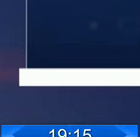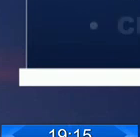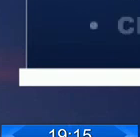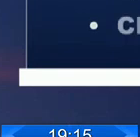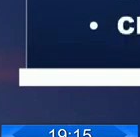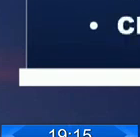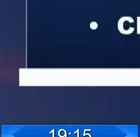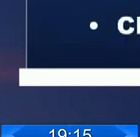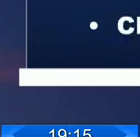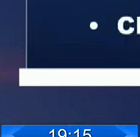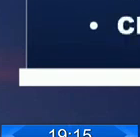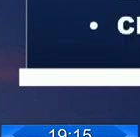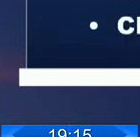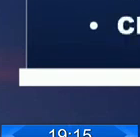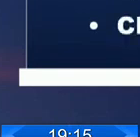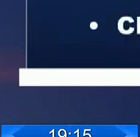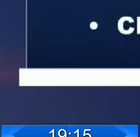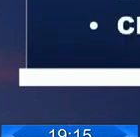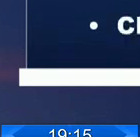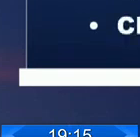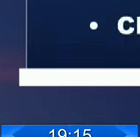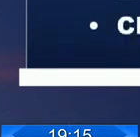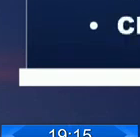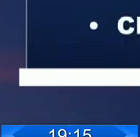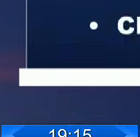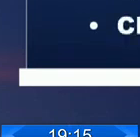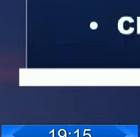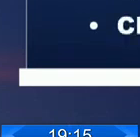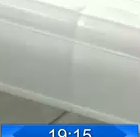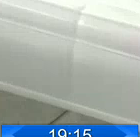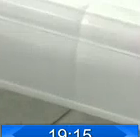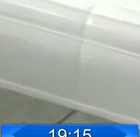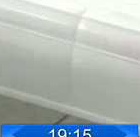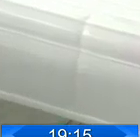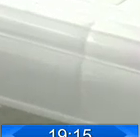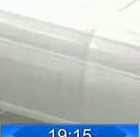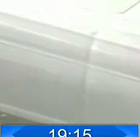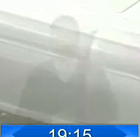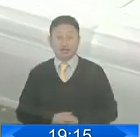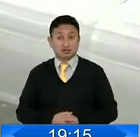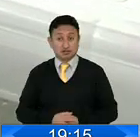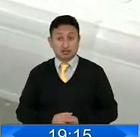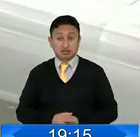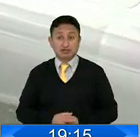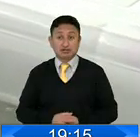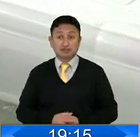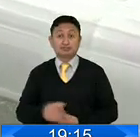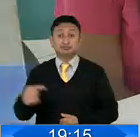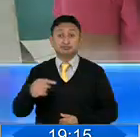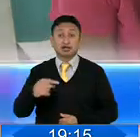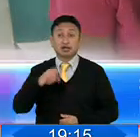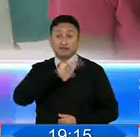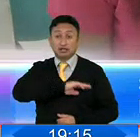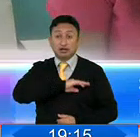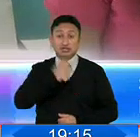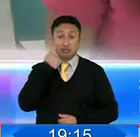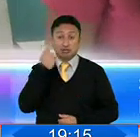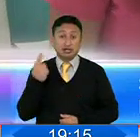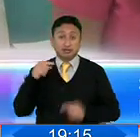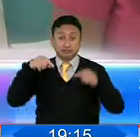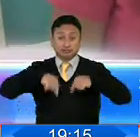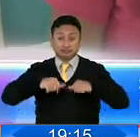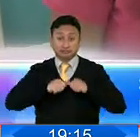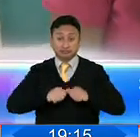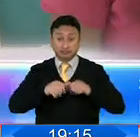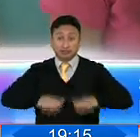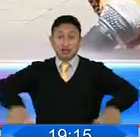Magdalena 824 y el Centro Histórico 711. Las unidades de atención de triaje del municipio se mantienen en